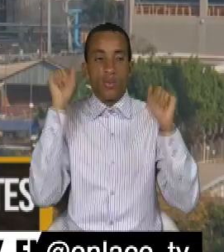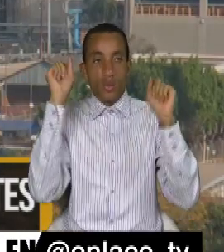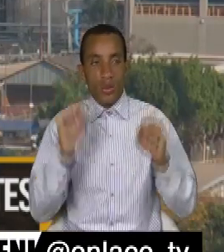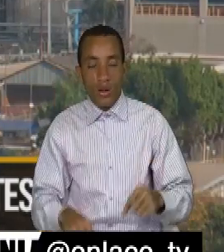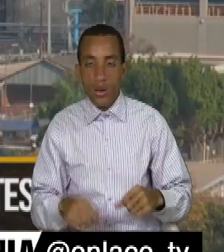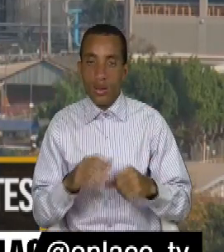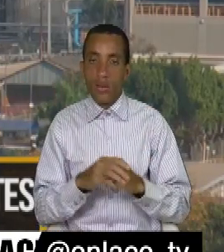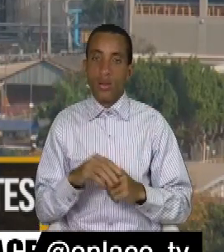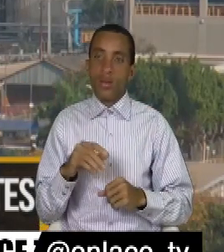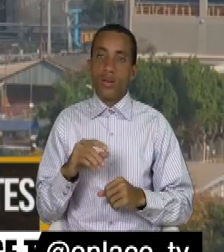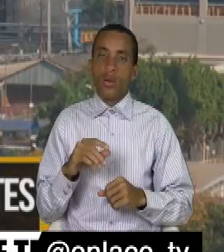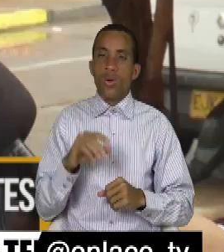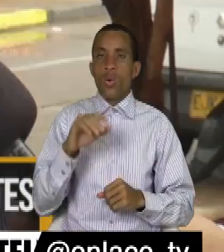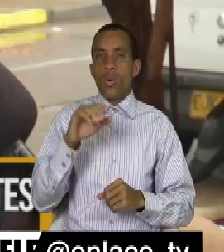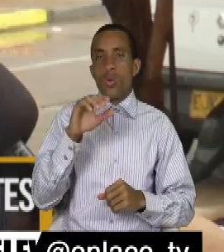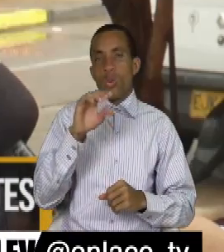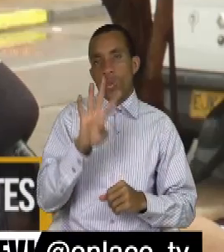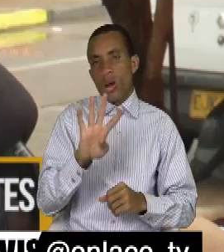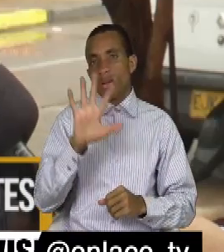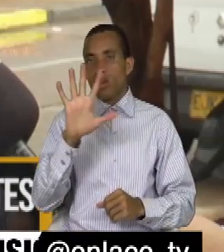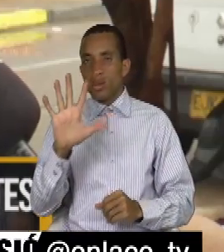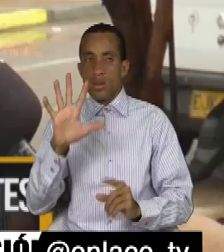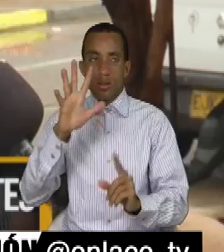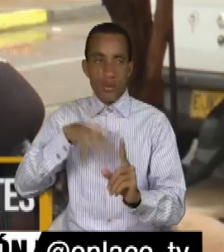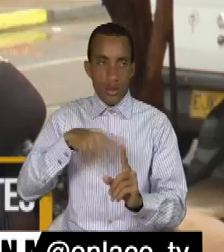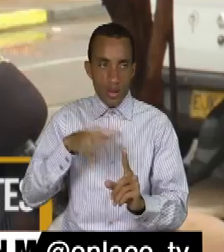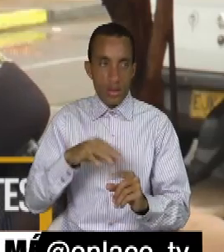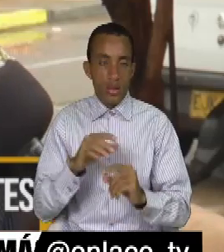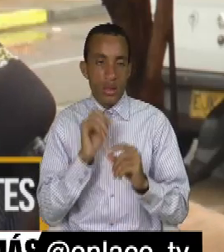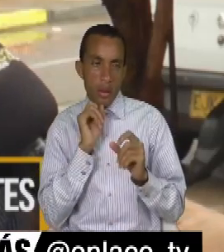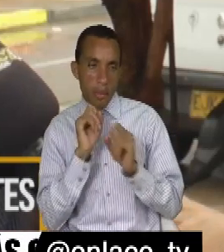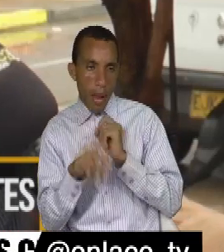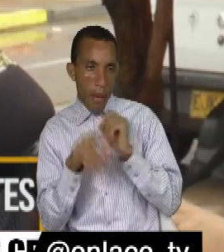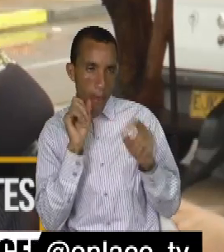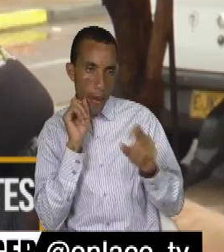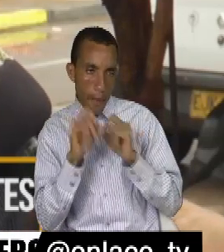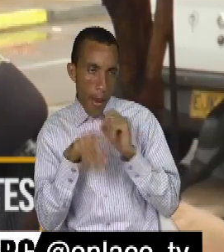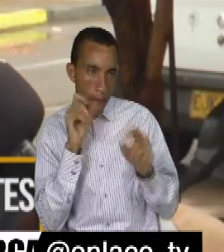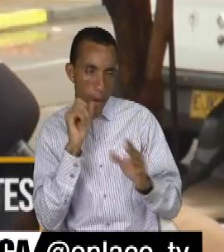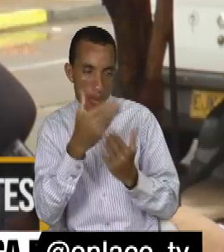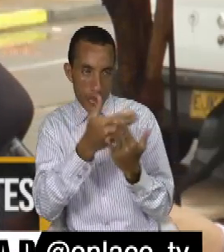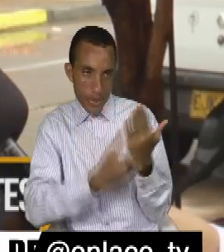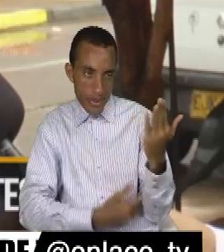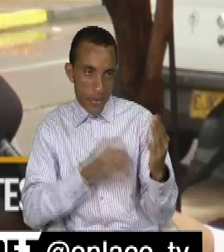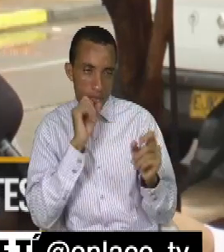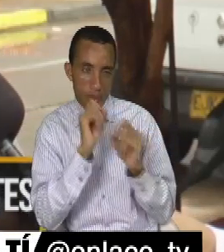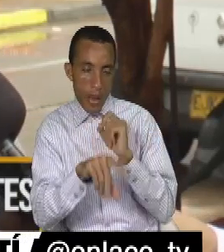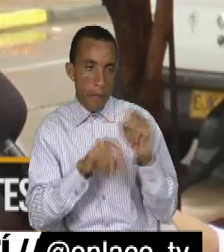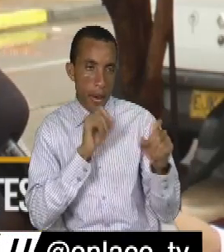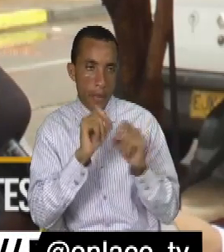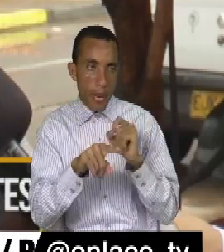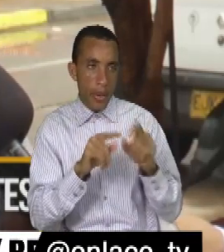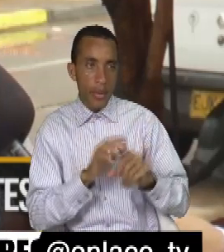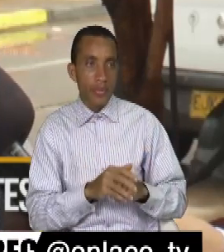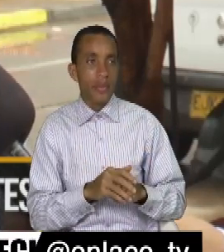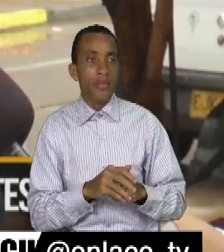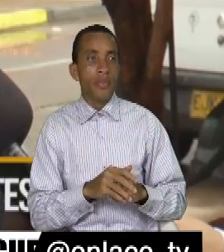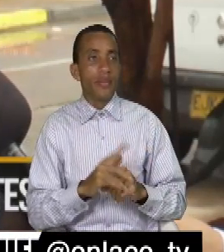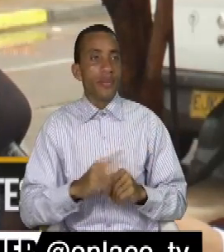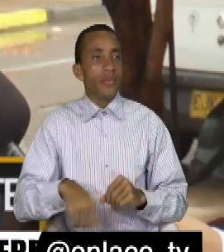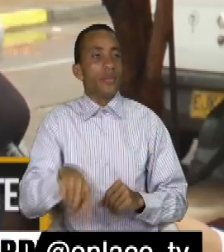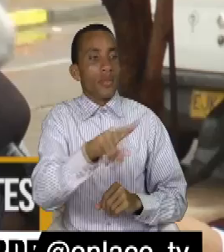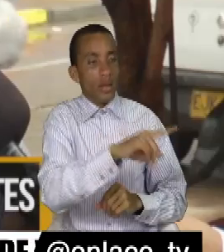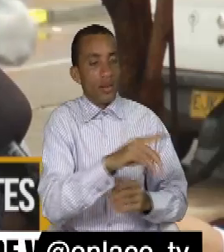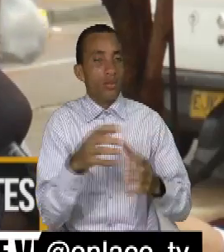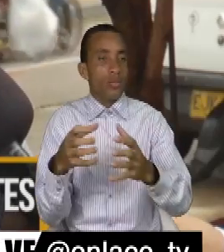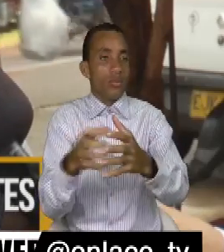durante 4 o 5 meses un cuestionario, son unas preguntas técnicas y específicas dirigidas precisamente a estos actores,